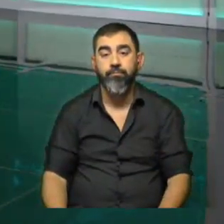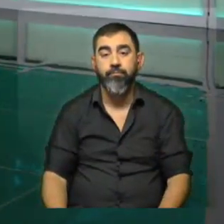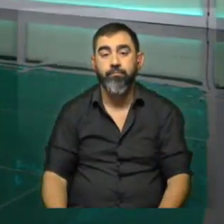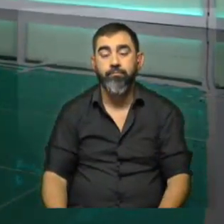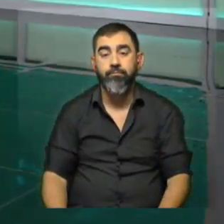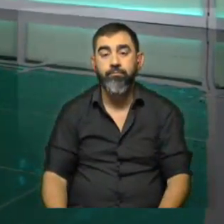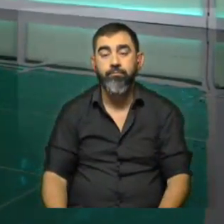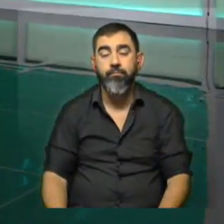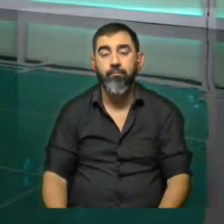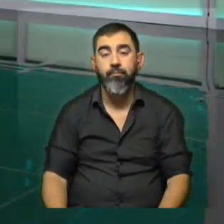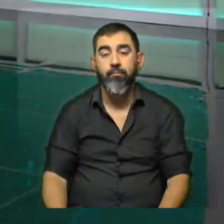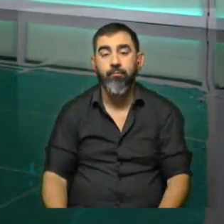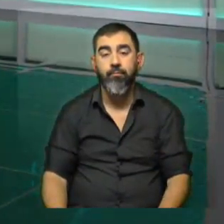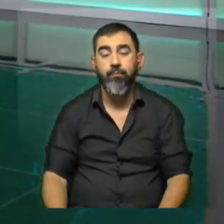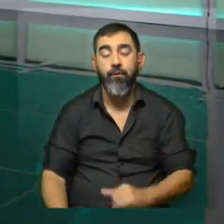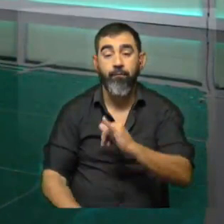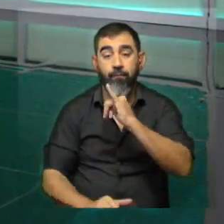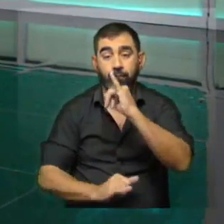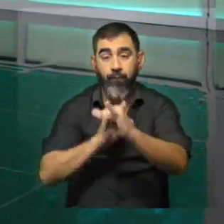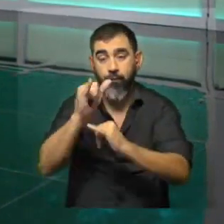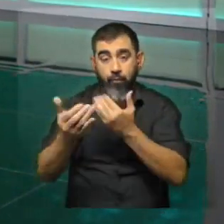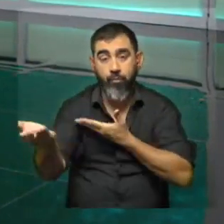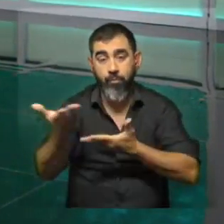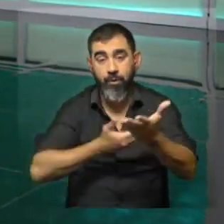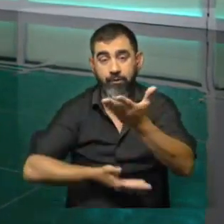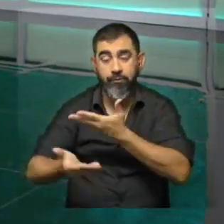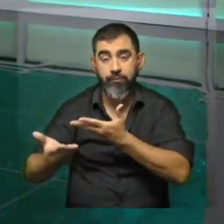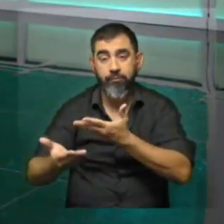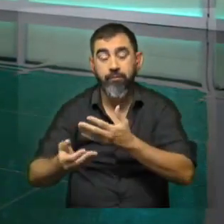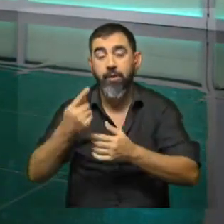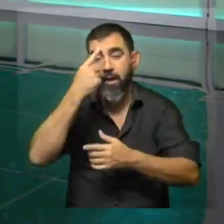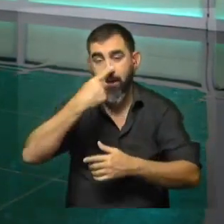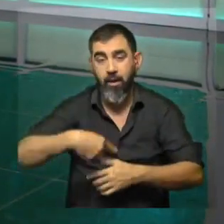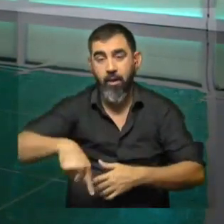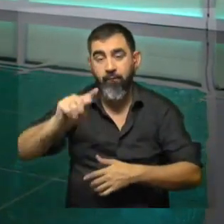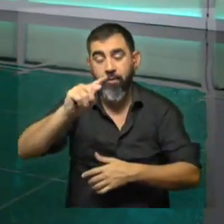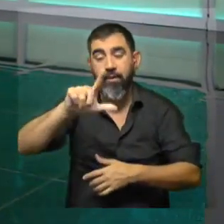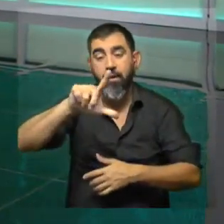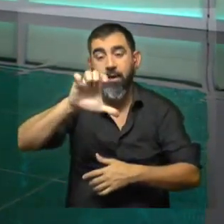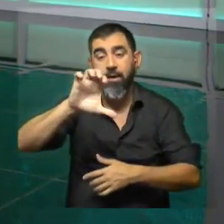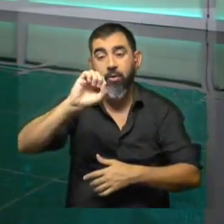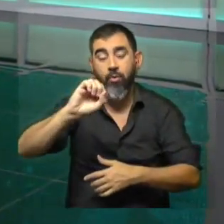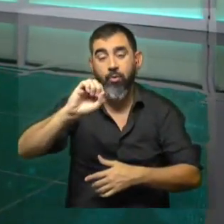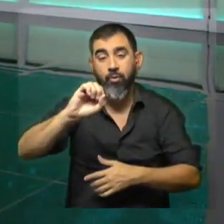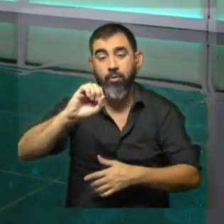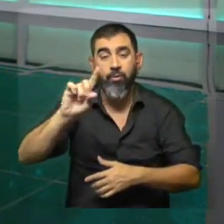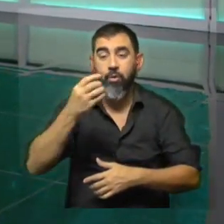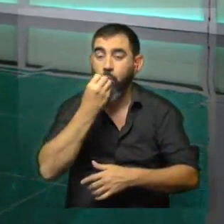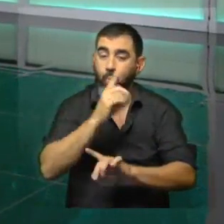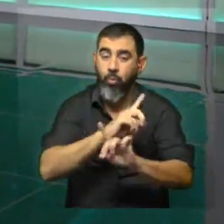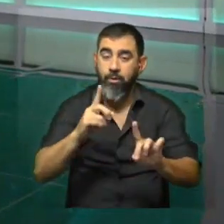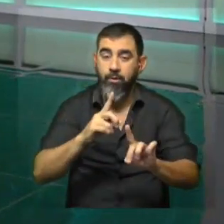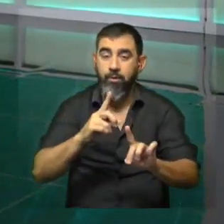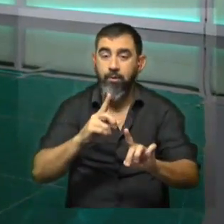estamos casi en el final tengo una información para compartir con usted usted hablaba del elefante Leo y bueno no no es lata realmente no